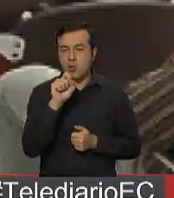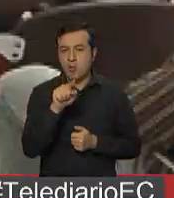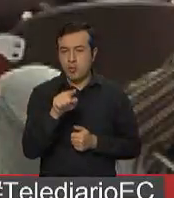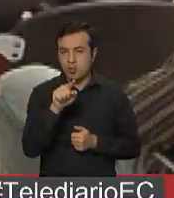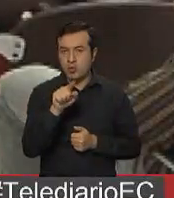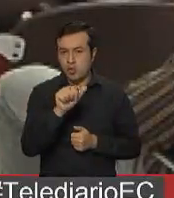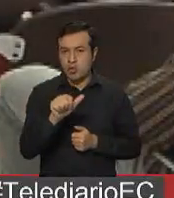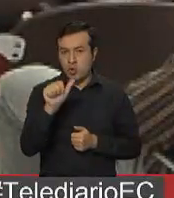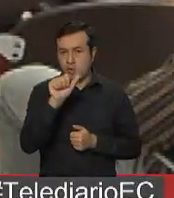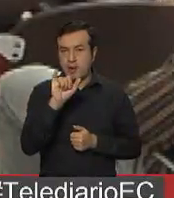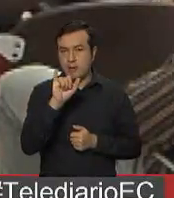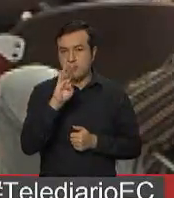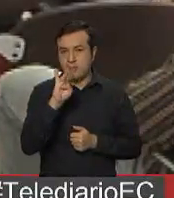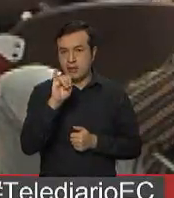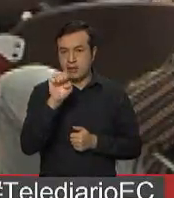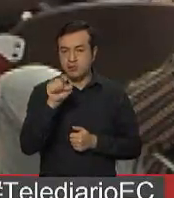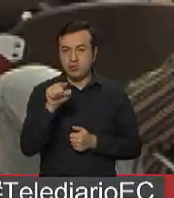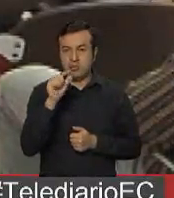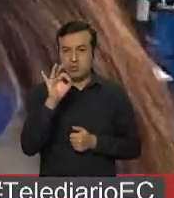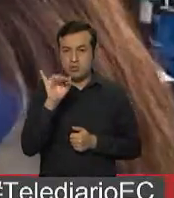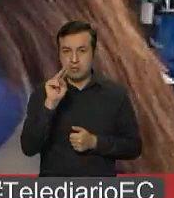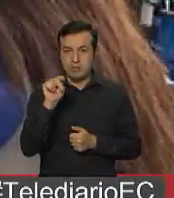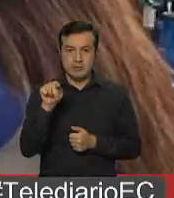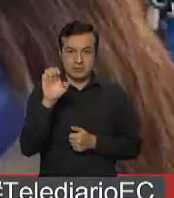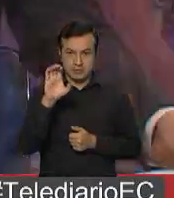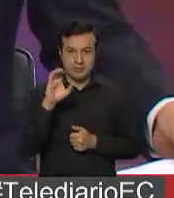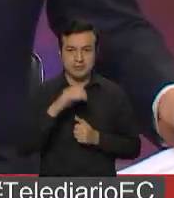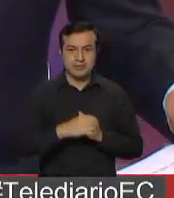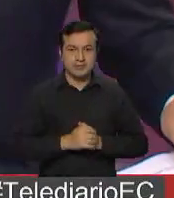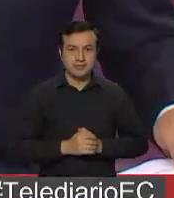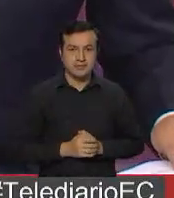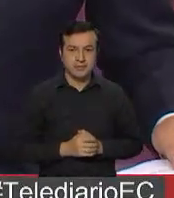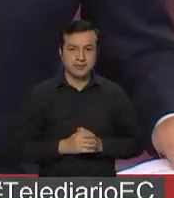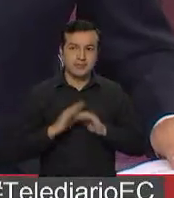solucionespago@bies.fin.es. Eduardo Córdoba, Ecuador TV.